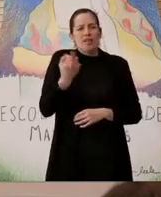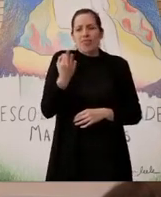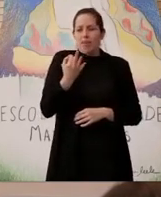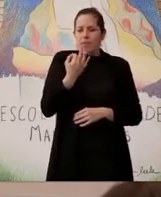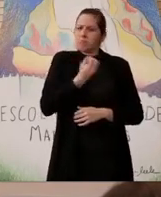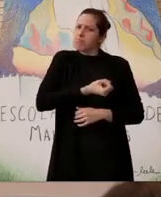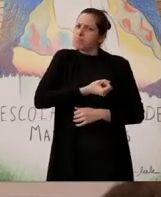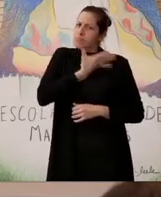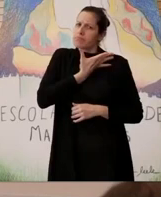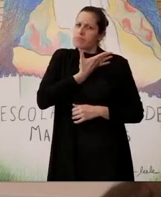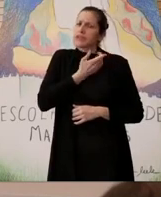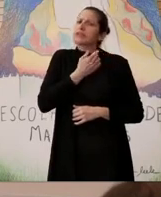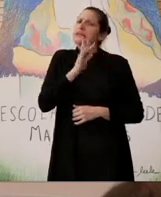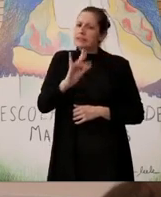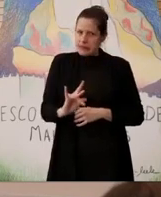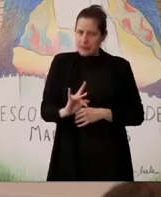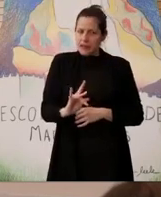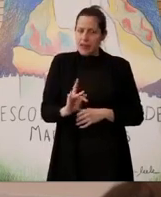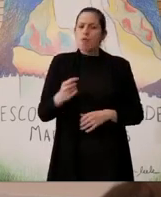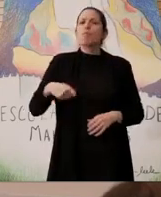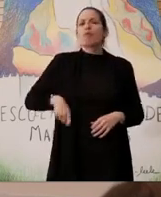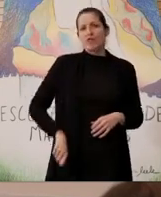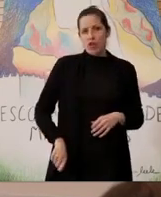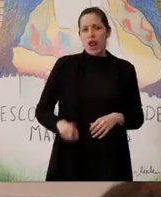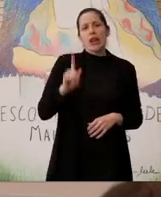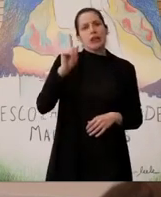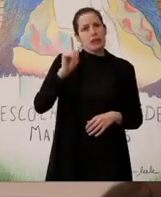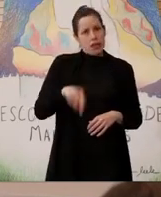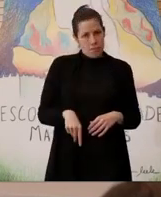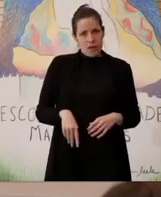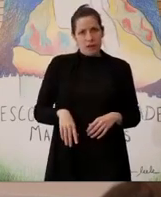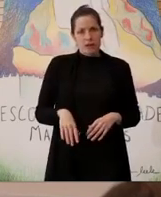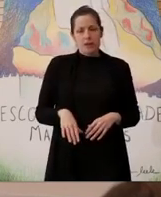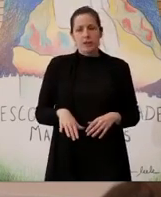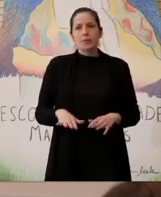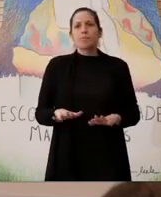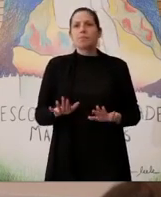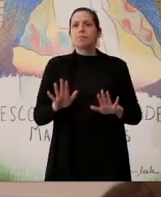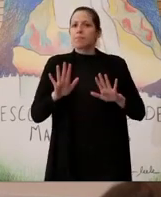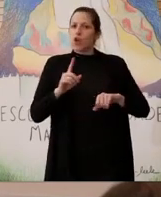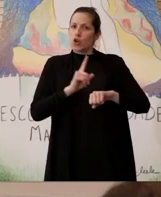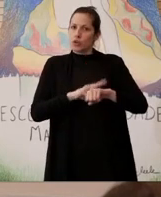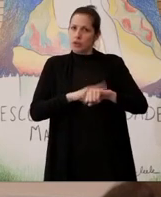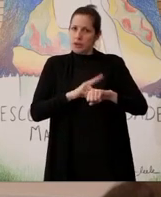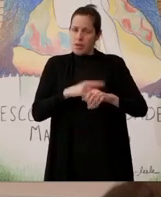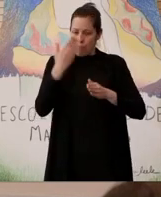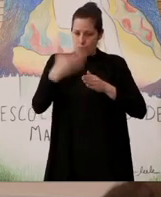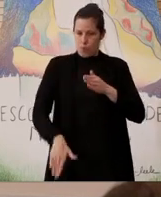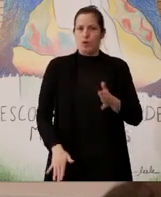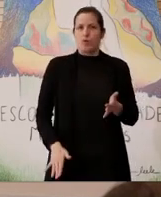país son pero profesional y que cesa también que que imprima valores sociales